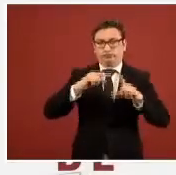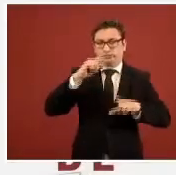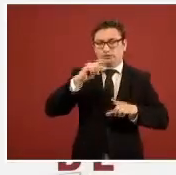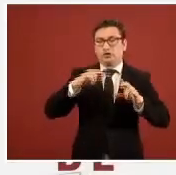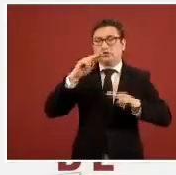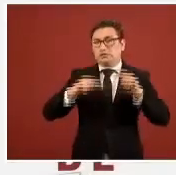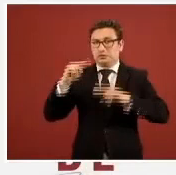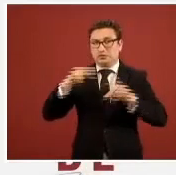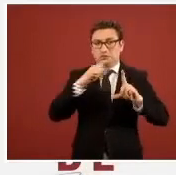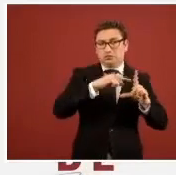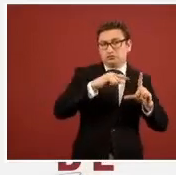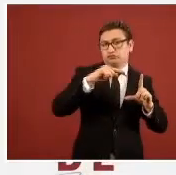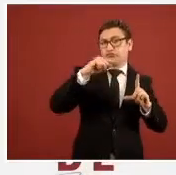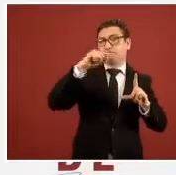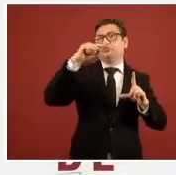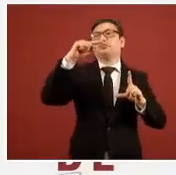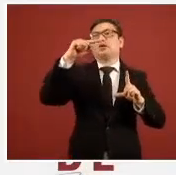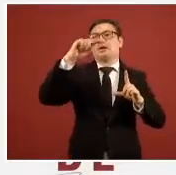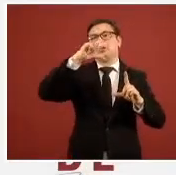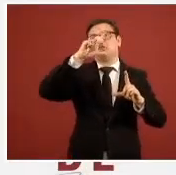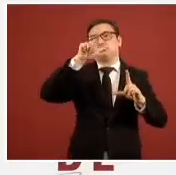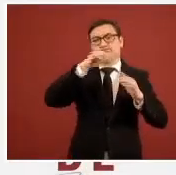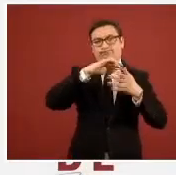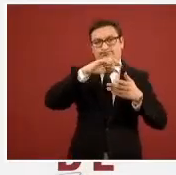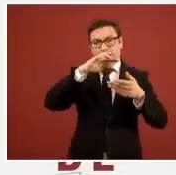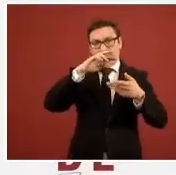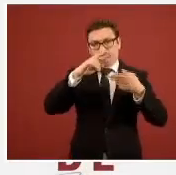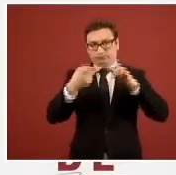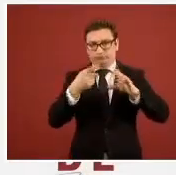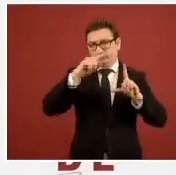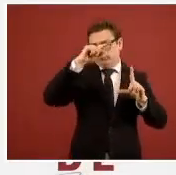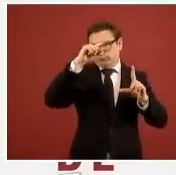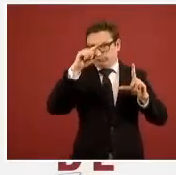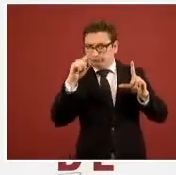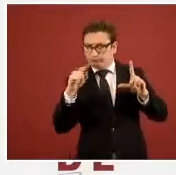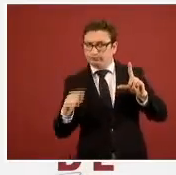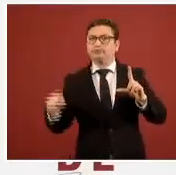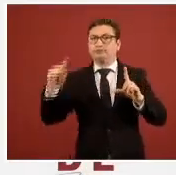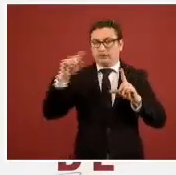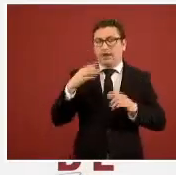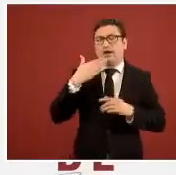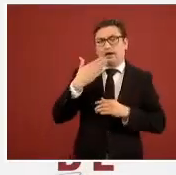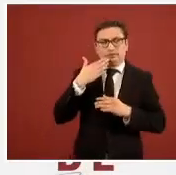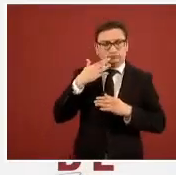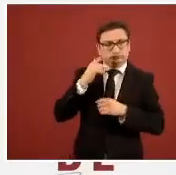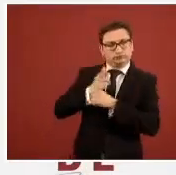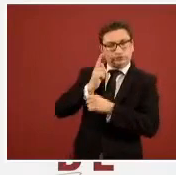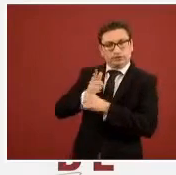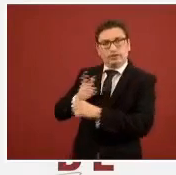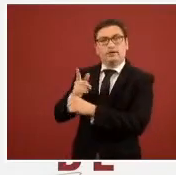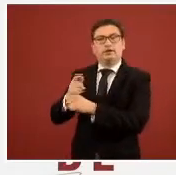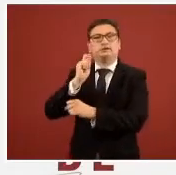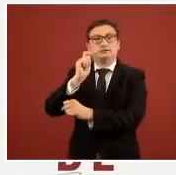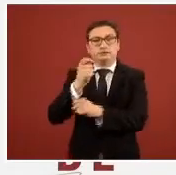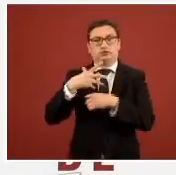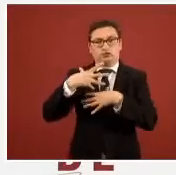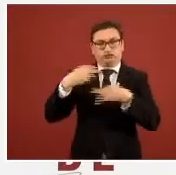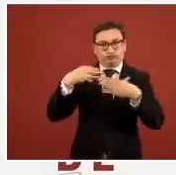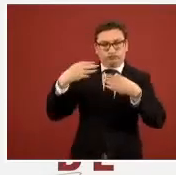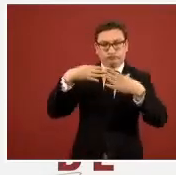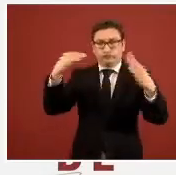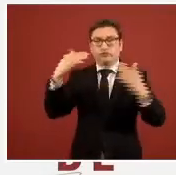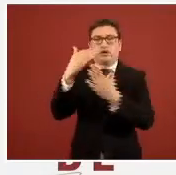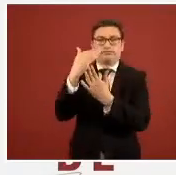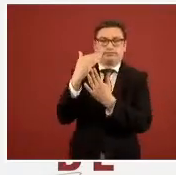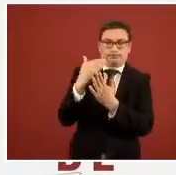tendencia descendente o con la parte descendente de la curva de casos. Eso ha hecho que se empiece a contraer la cantidad de casos